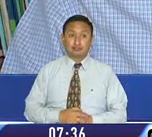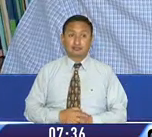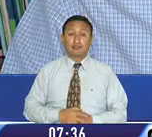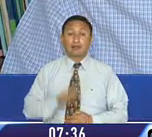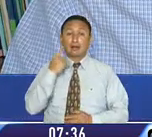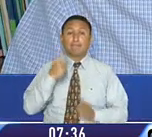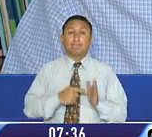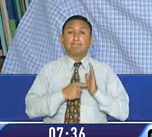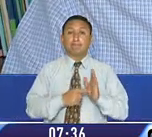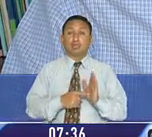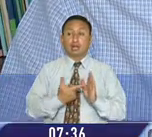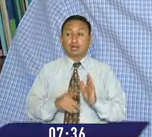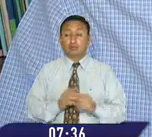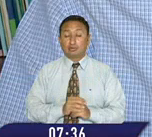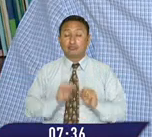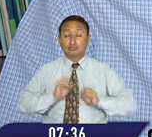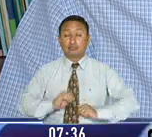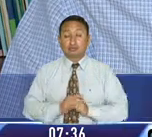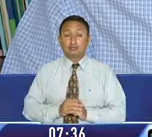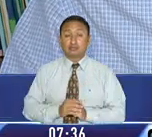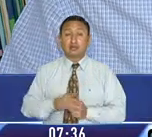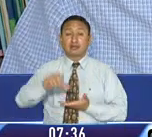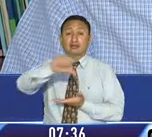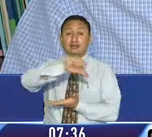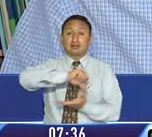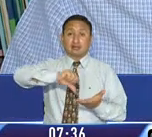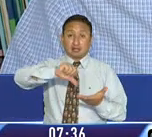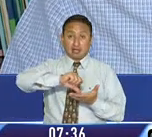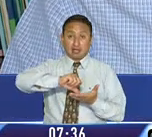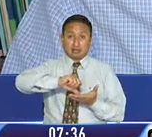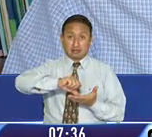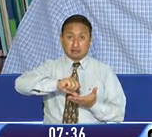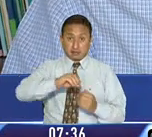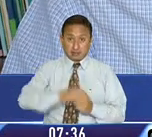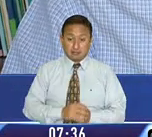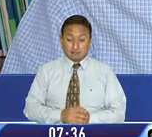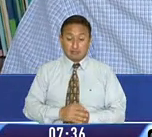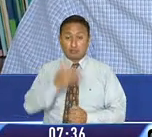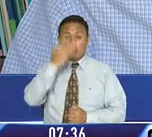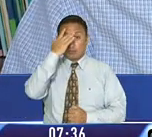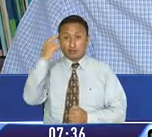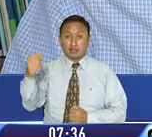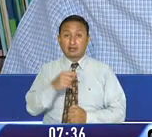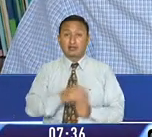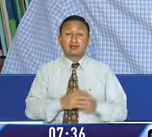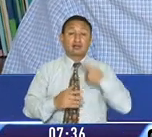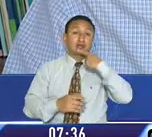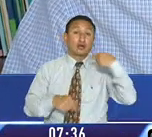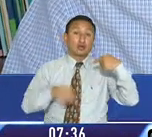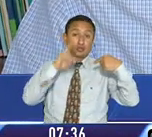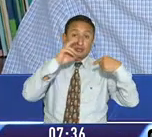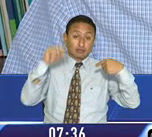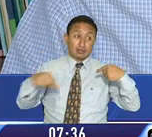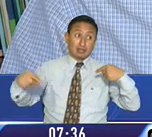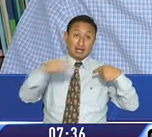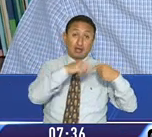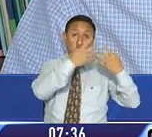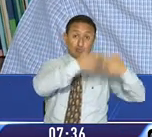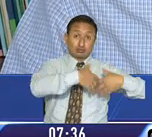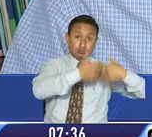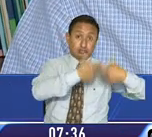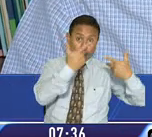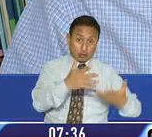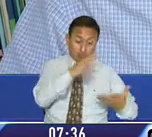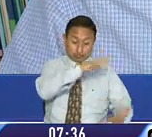los precios de los cereales o de los aceites vegetales, porque Rusia y Ucrania son dos proveedores importantes de ese tipo